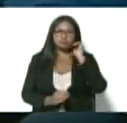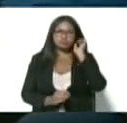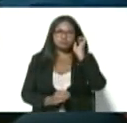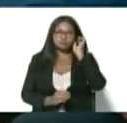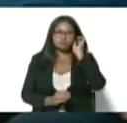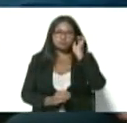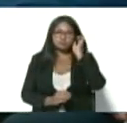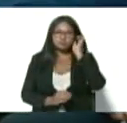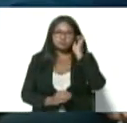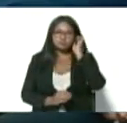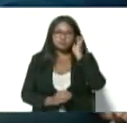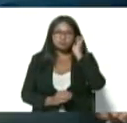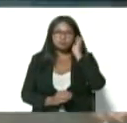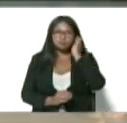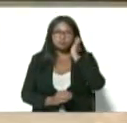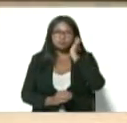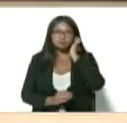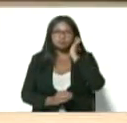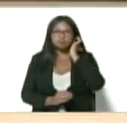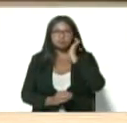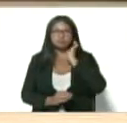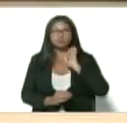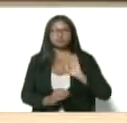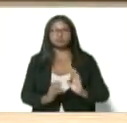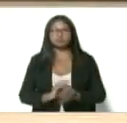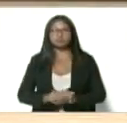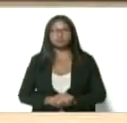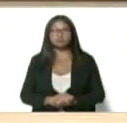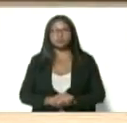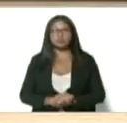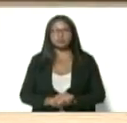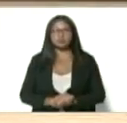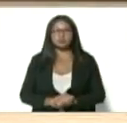aquí está fíjense ustedes